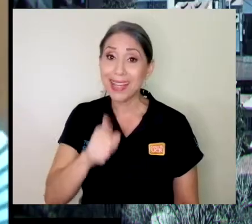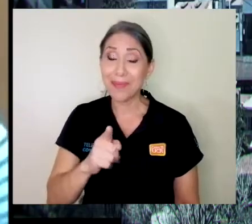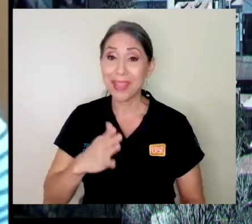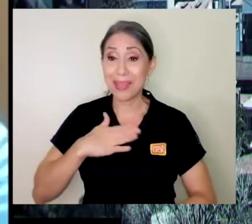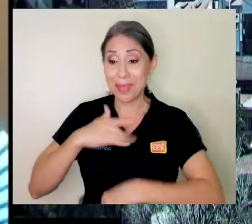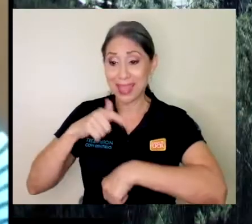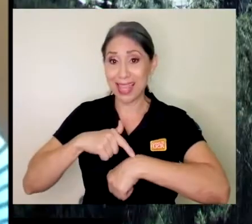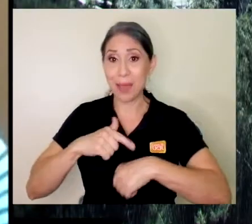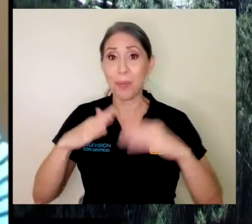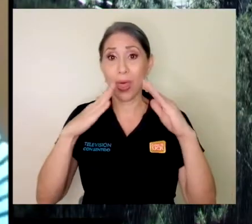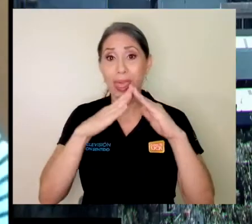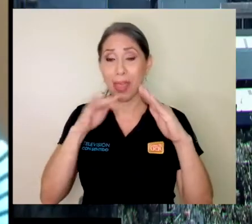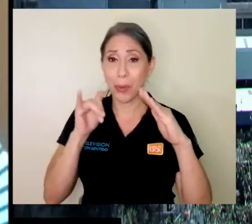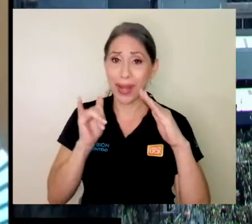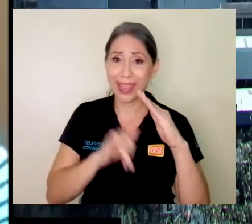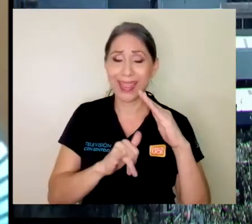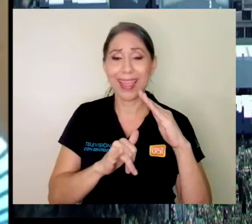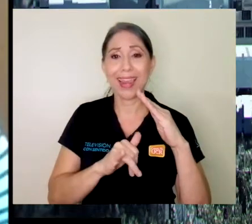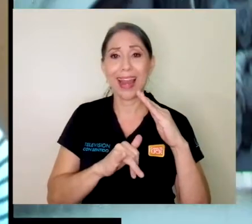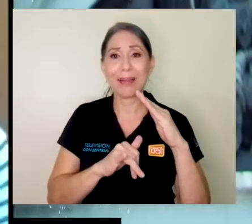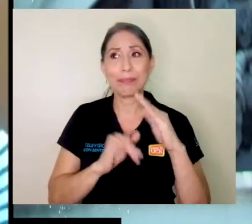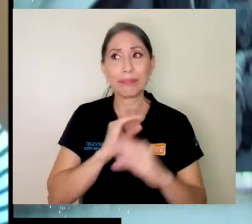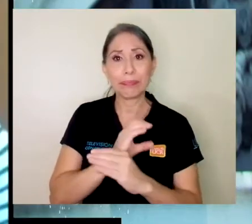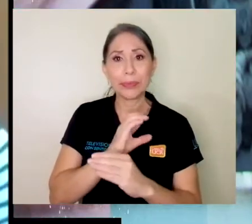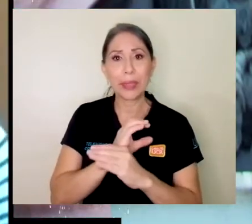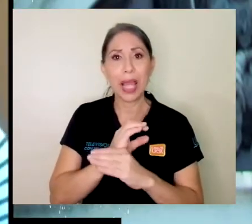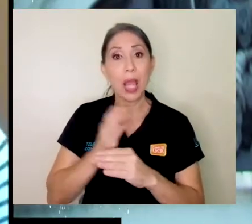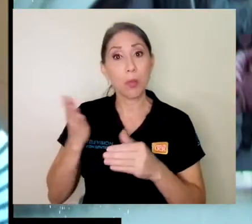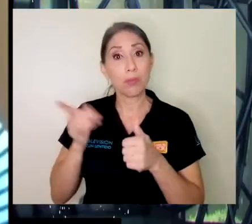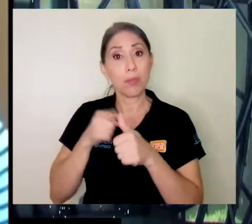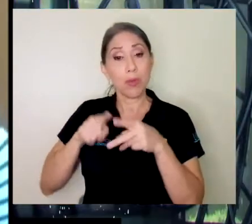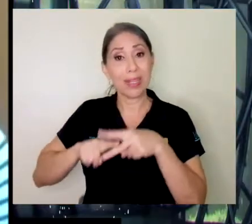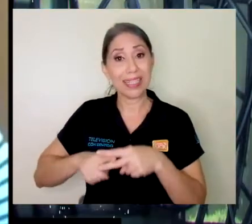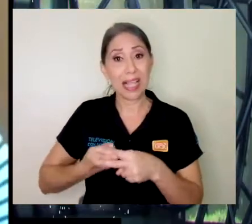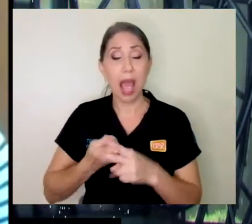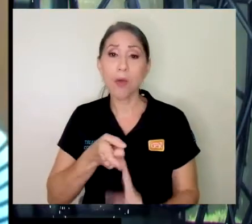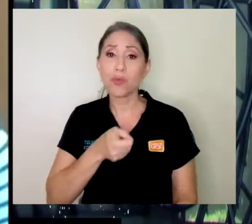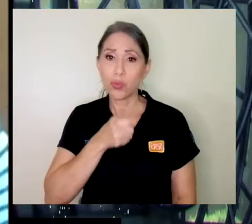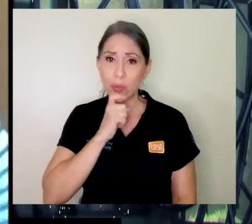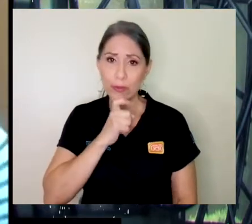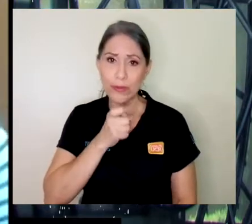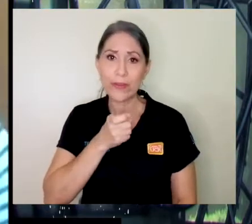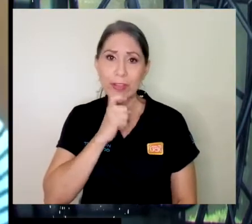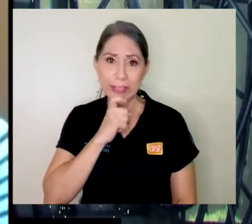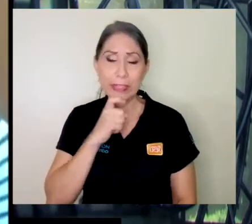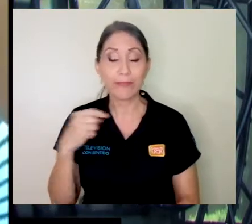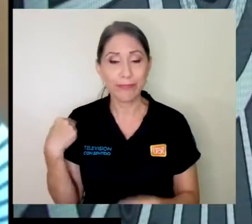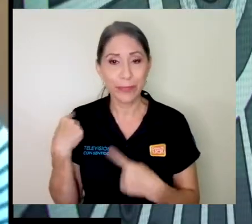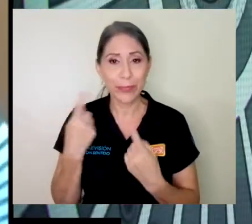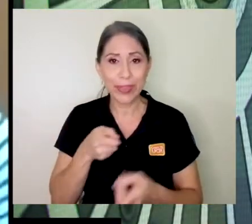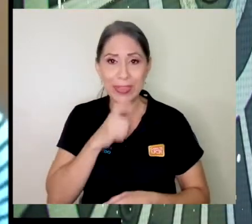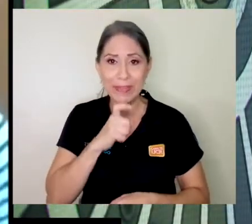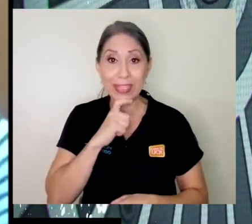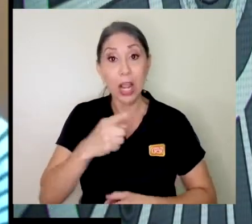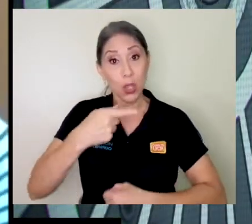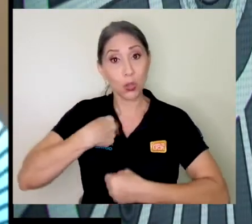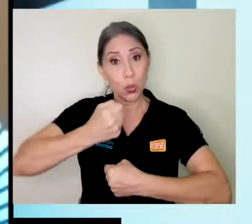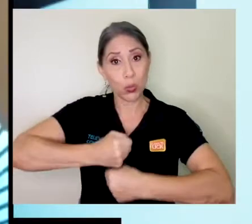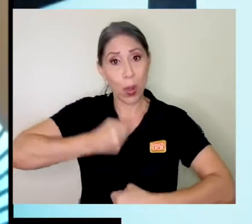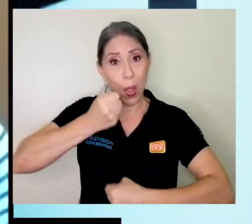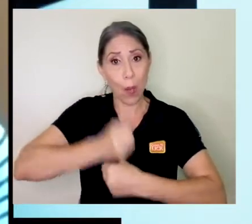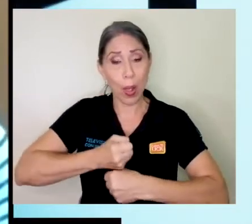Realmente mi tiempo de cuarentena inicialmente fue muy difícil y ha sido difícil. Yo soy